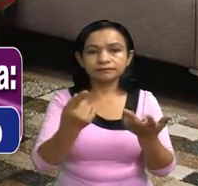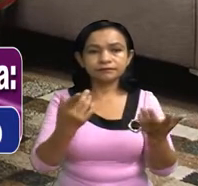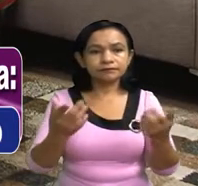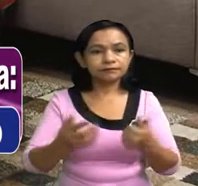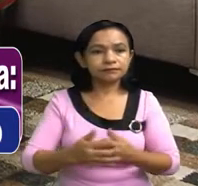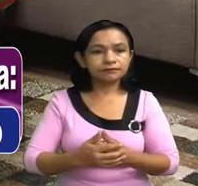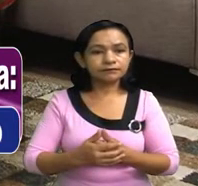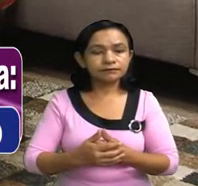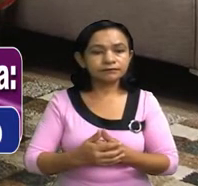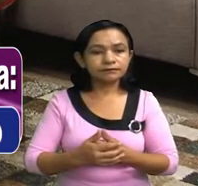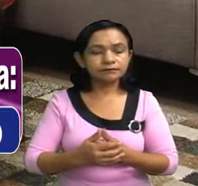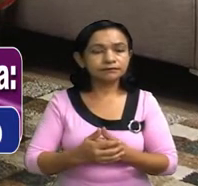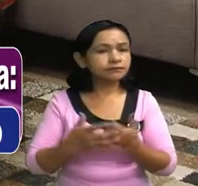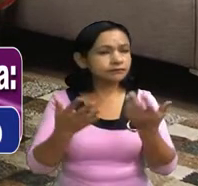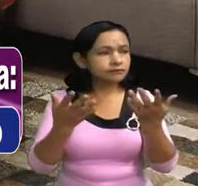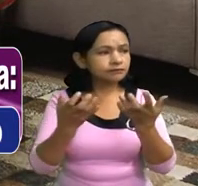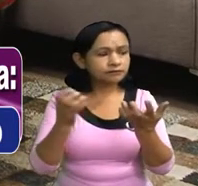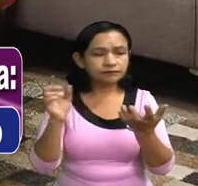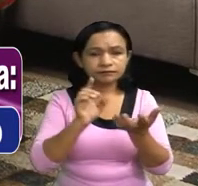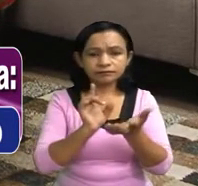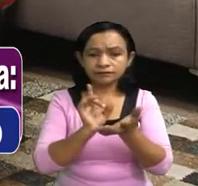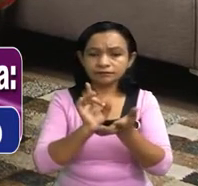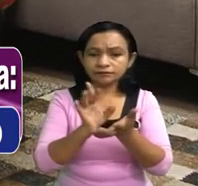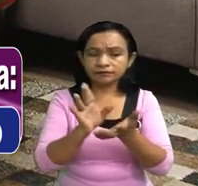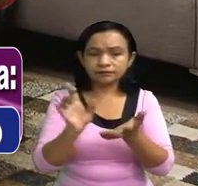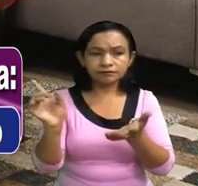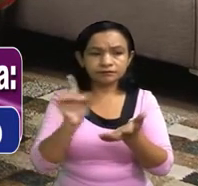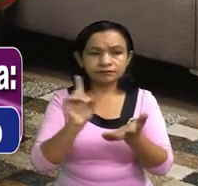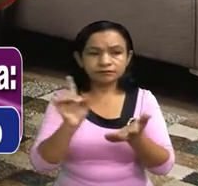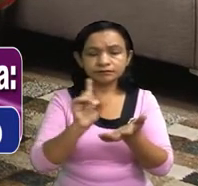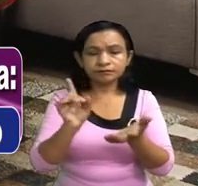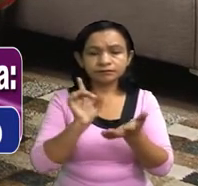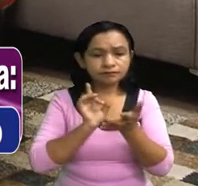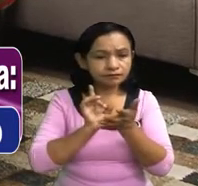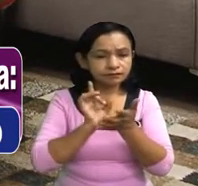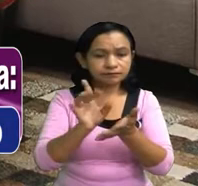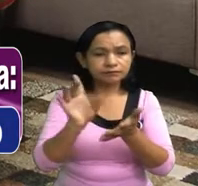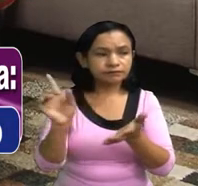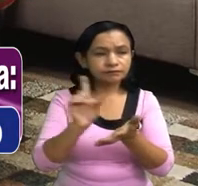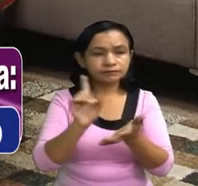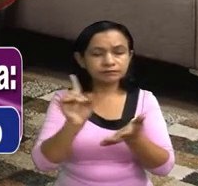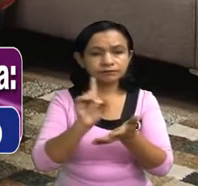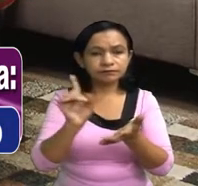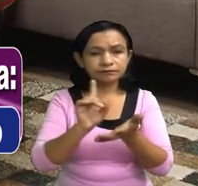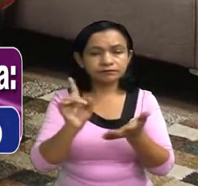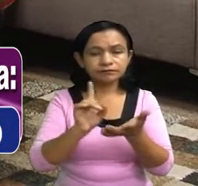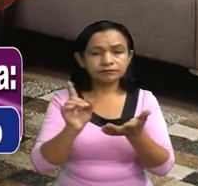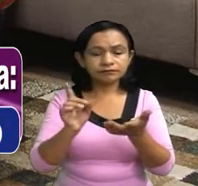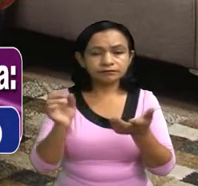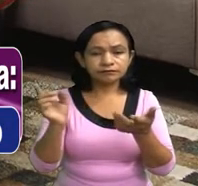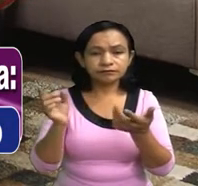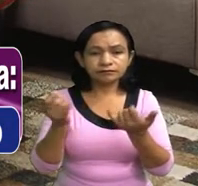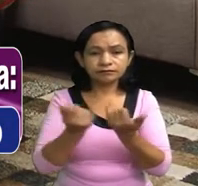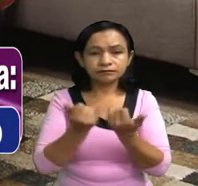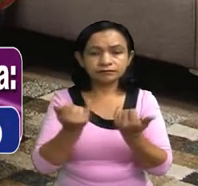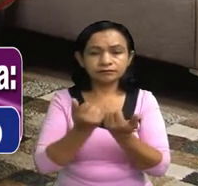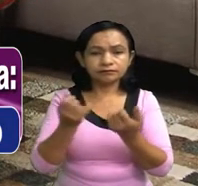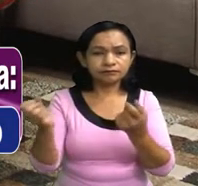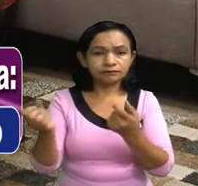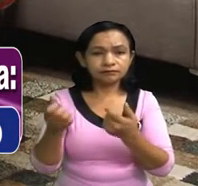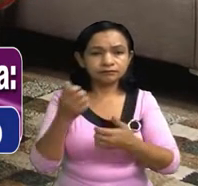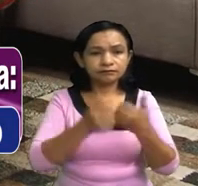no queremos más odio, no queremos más prédicas de odio, no queremos espacios para el terror, no queremos espacios para el